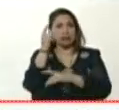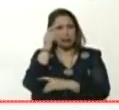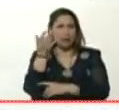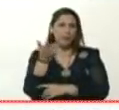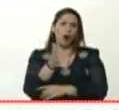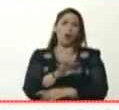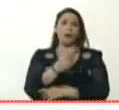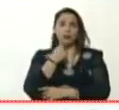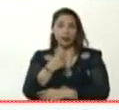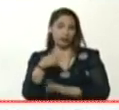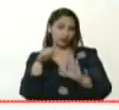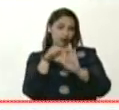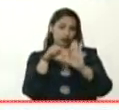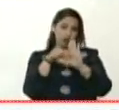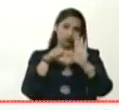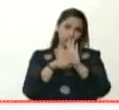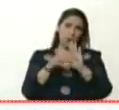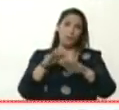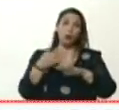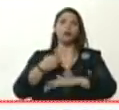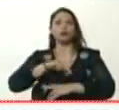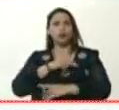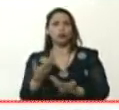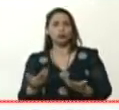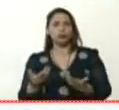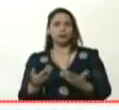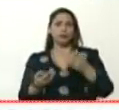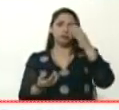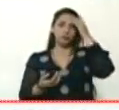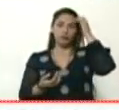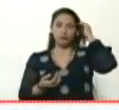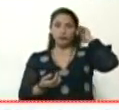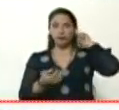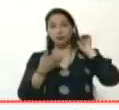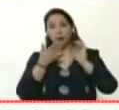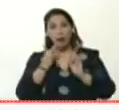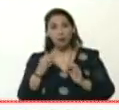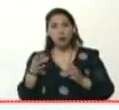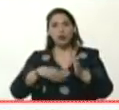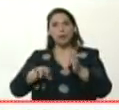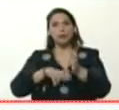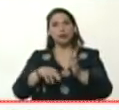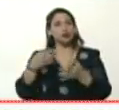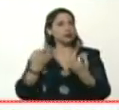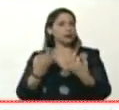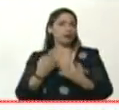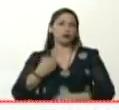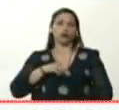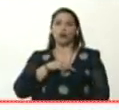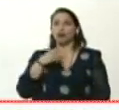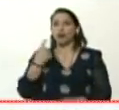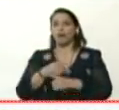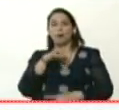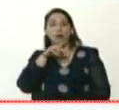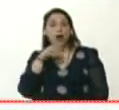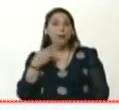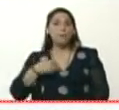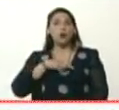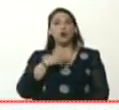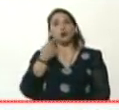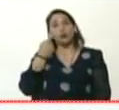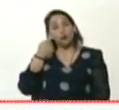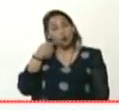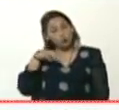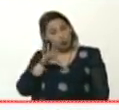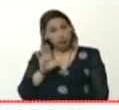Son condiciones. ¿Por qué? Porque nosotros, en ese caso, repito, siempre iremos a hablar por nuestro país. Con mucha